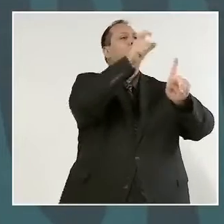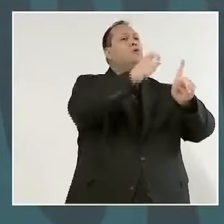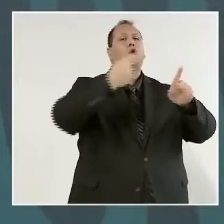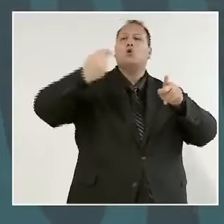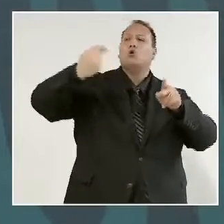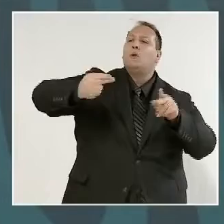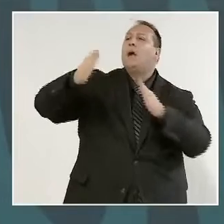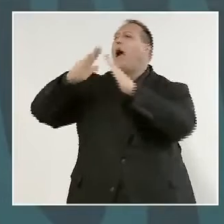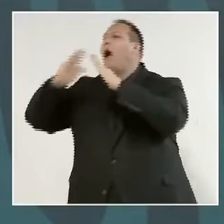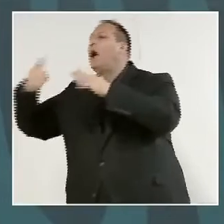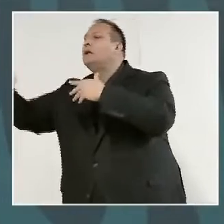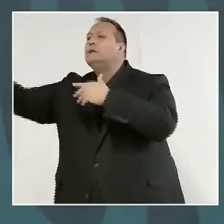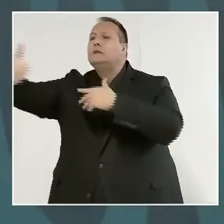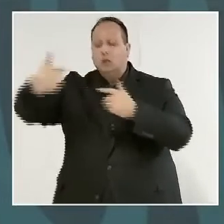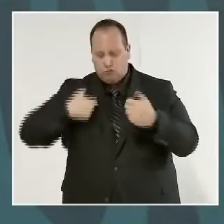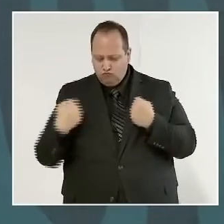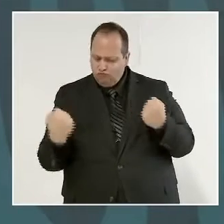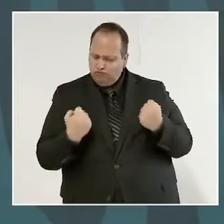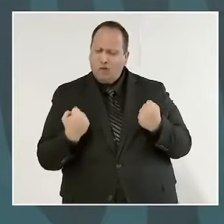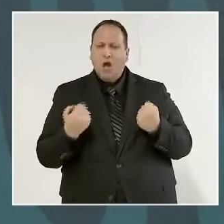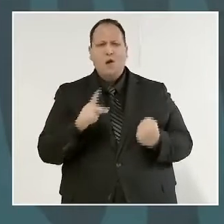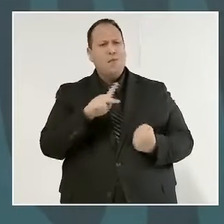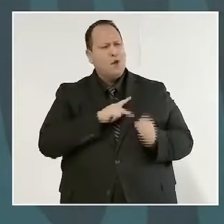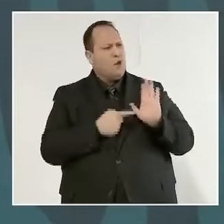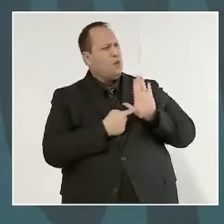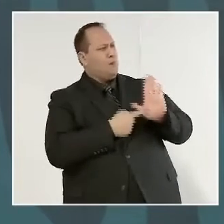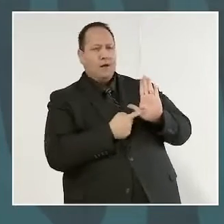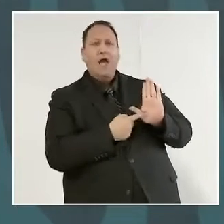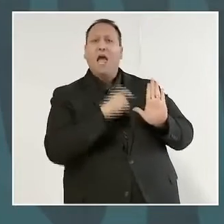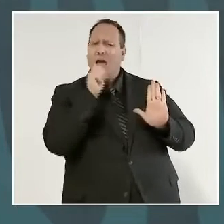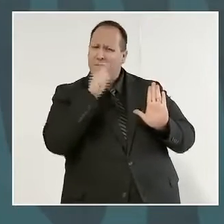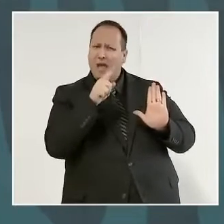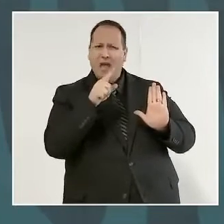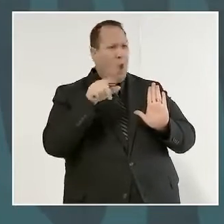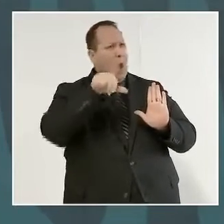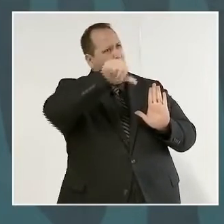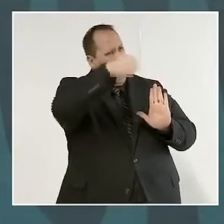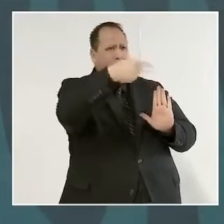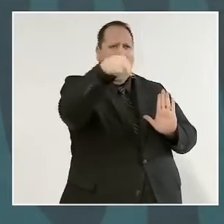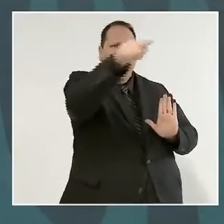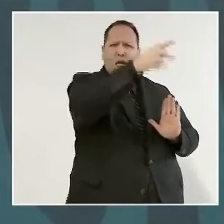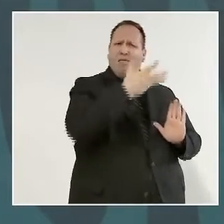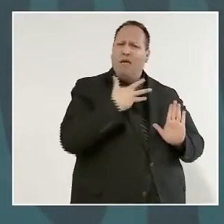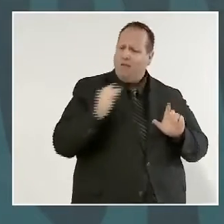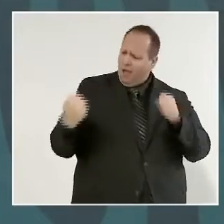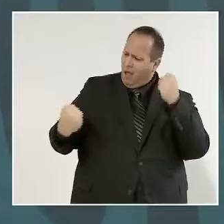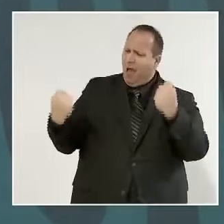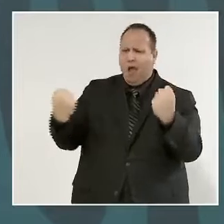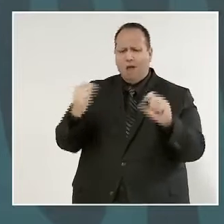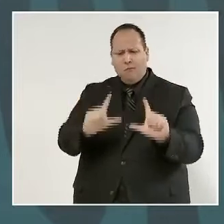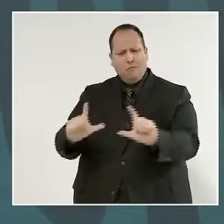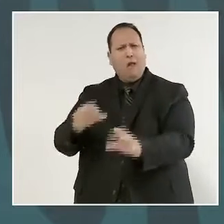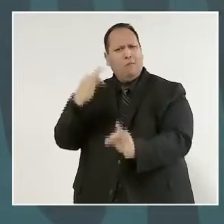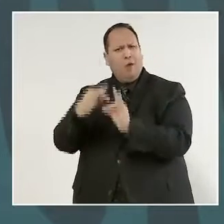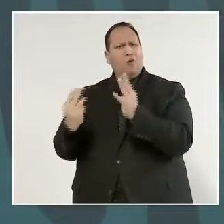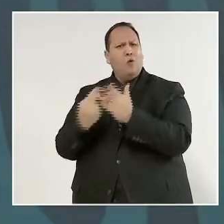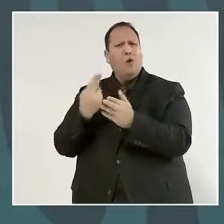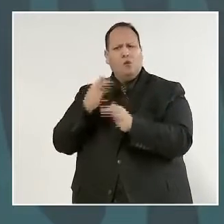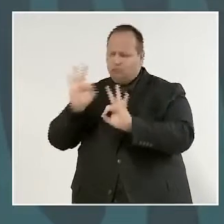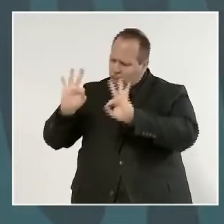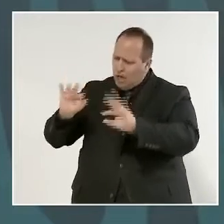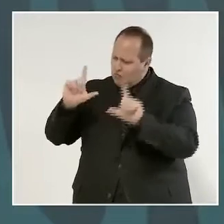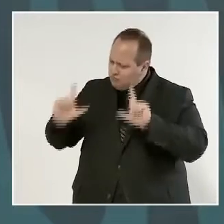y domicilio a estos vehículos, como ya ocurre con todos los que ya son regulares en el